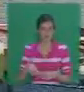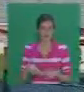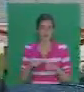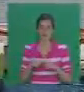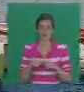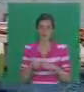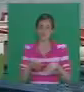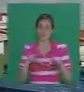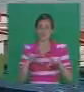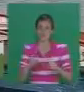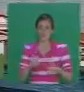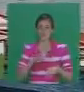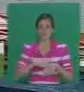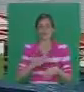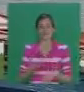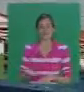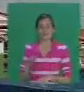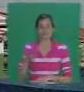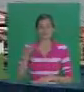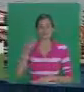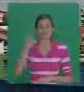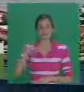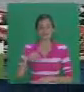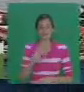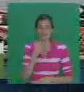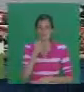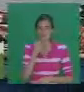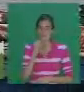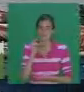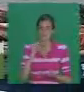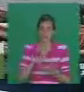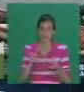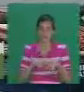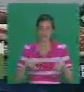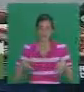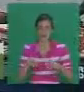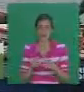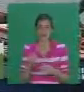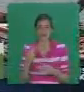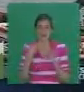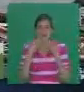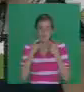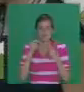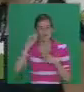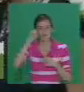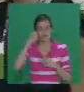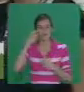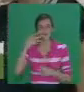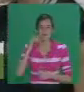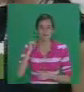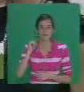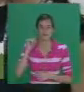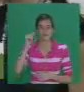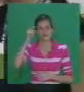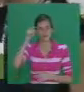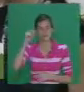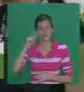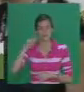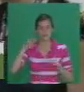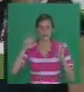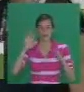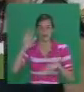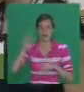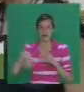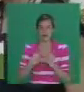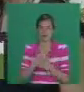se registren. ¿Por qué la importancia de acercarse a estos puntos tricolor, que recordemos van a estar desde el 29 hasta el 15 de